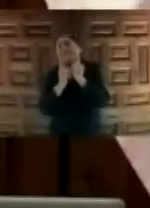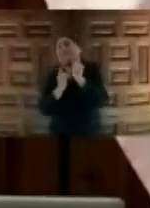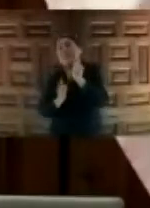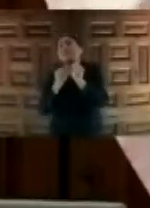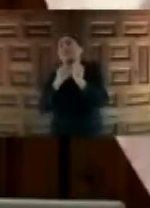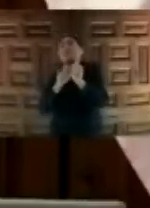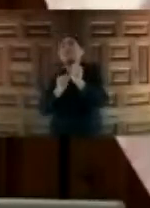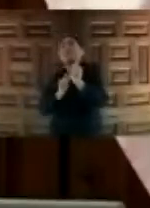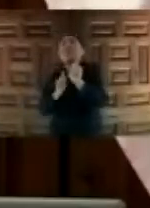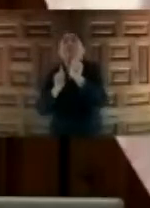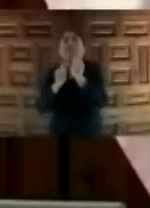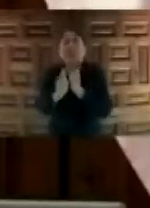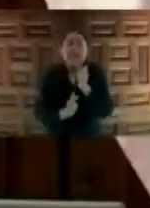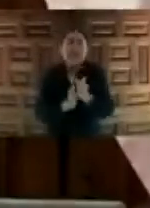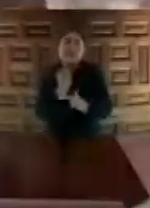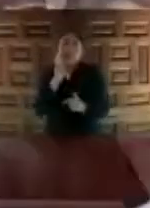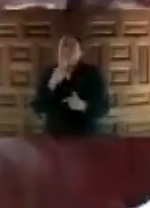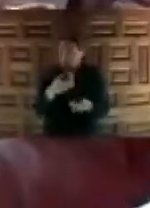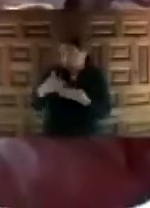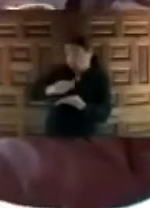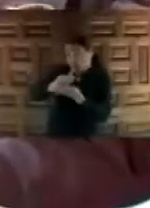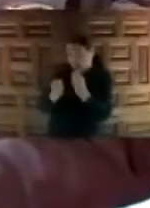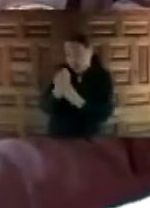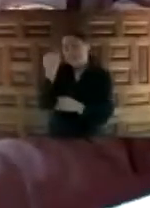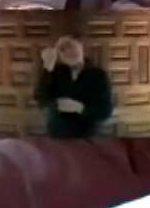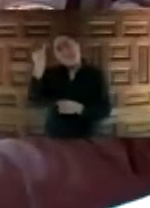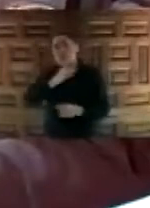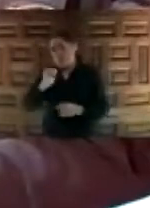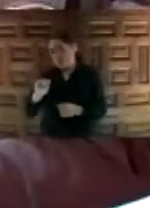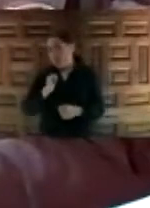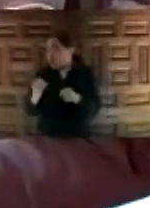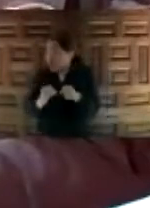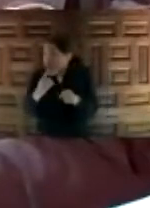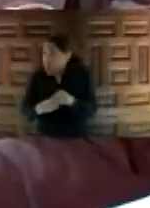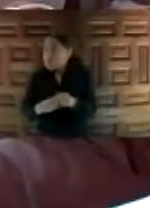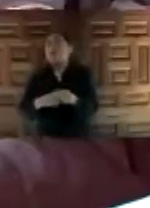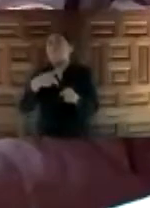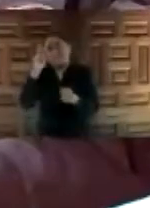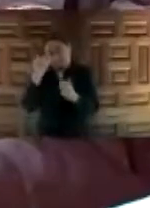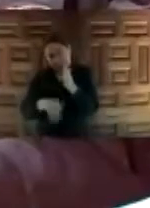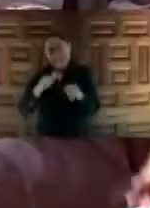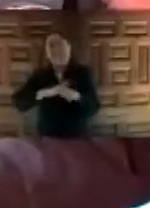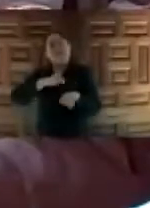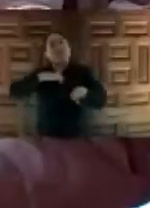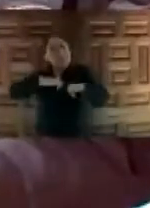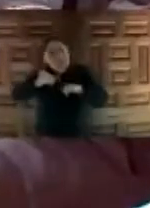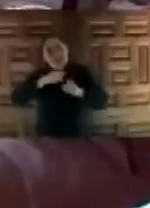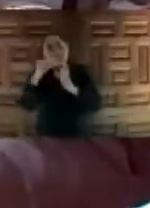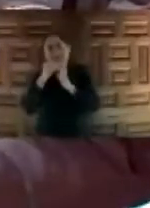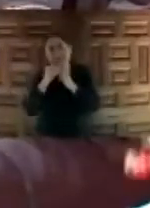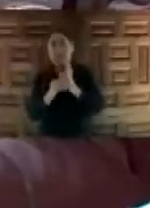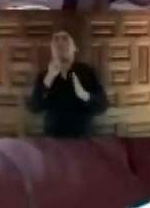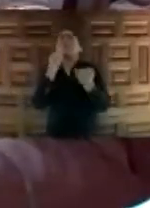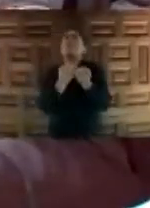reproduciendo esos rezagos. Entonces, en ese sentido, es una gran oportunidad y creo que ahí todavía tenemos pendientes que hay que trabajar. También en el ámbito